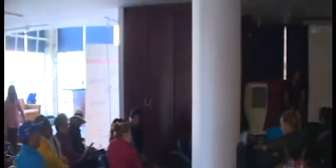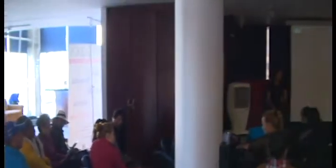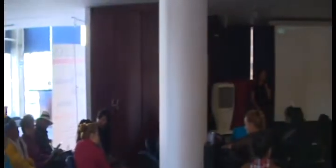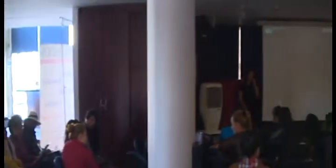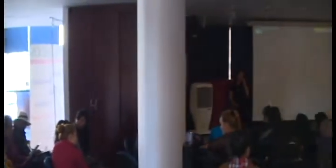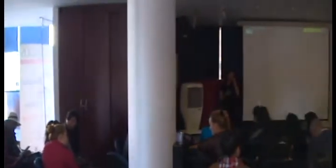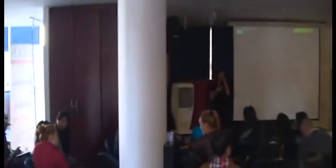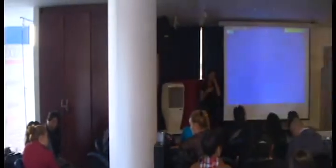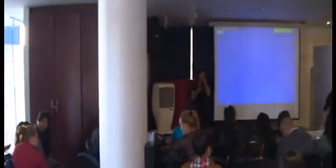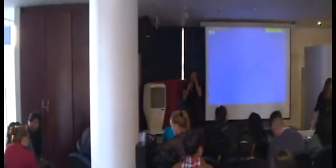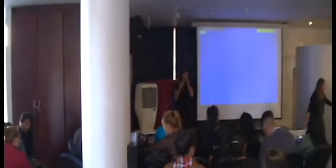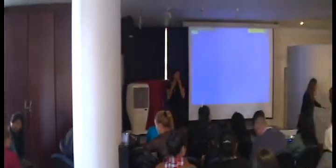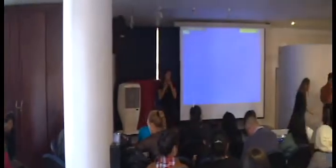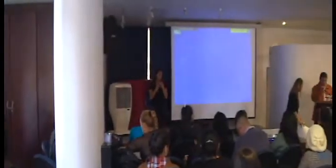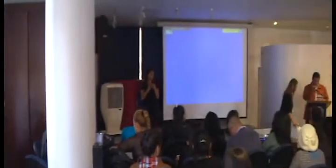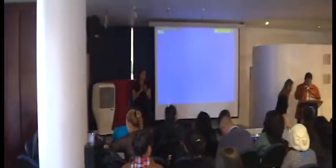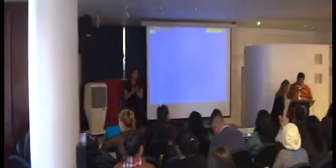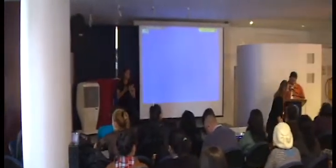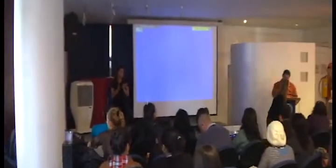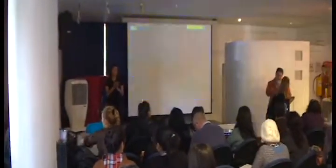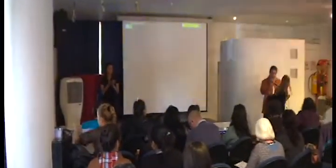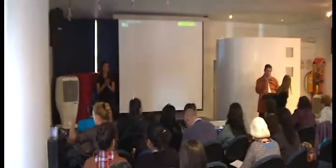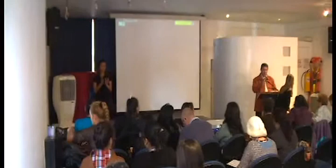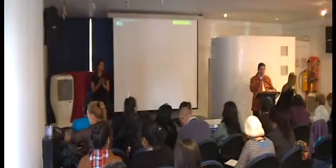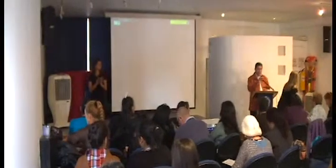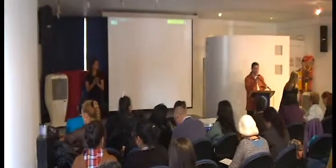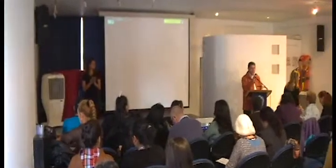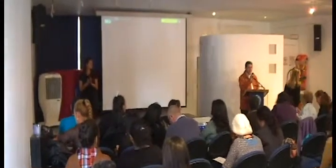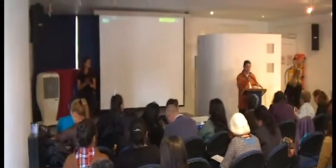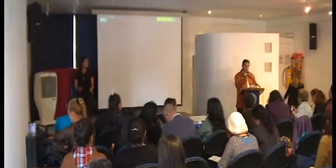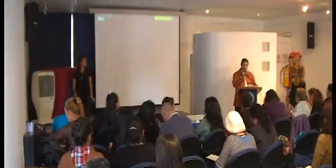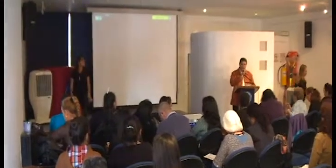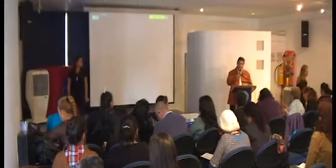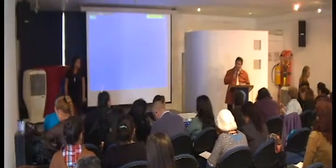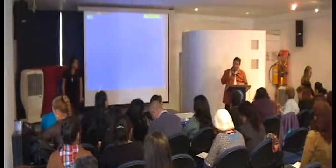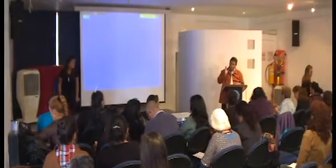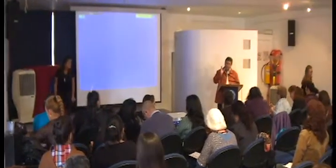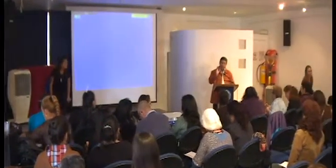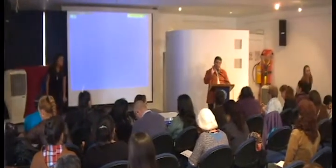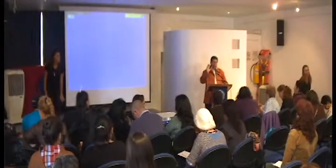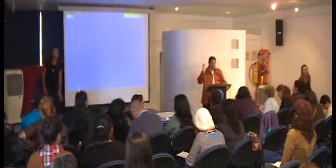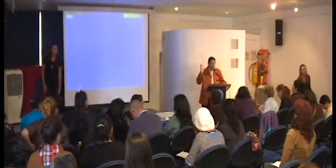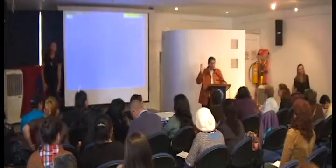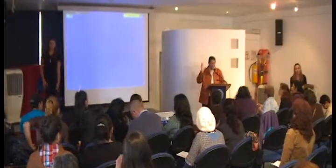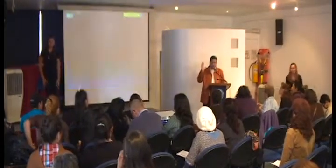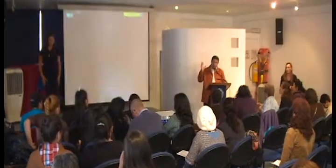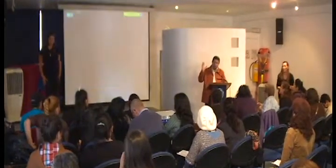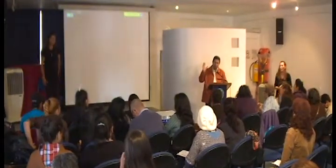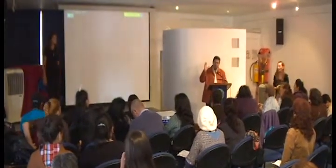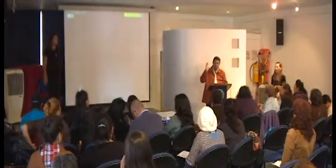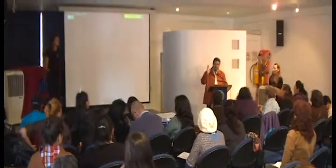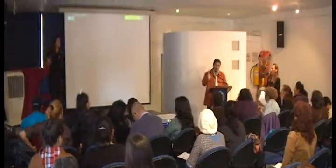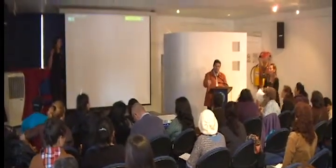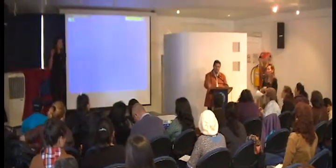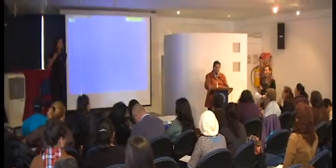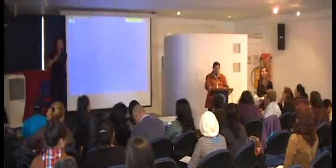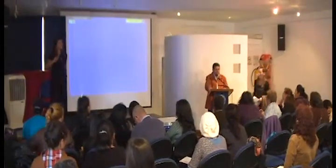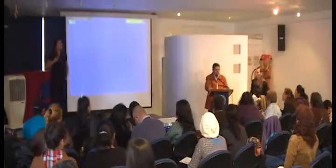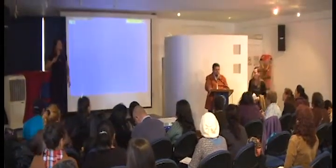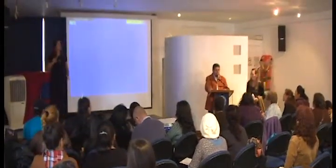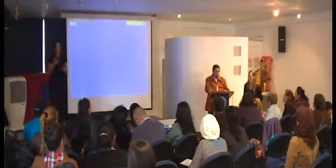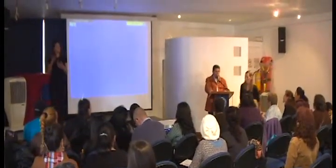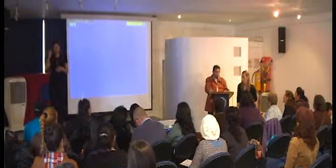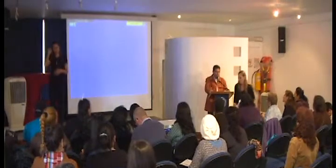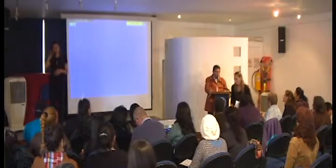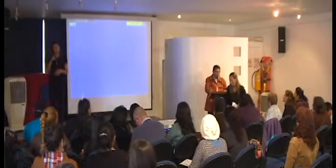Con gusto. Gracias, doctora Johanna. Dos cositas para recordar. La primera, todo este material se les